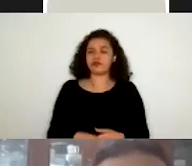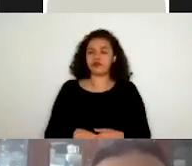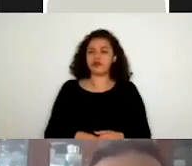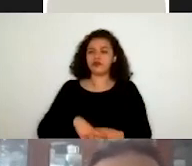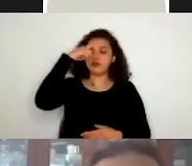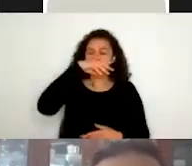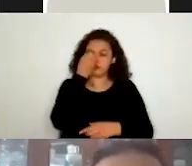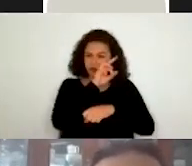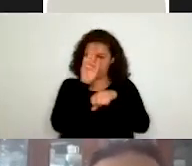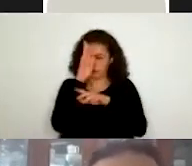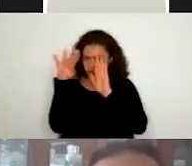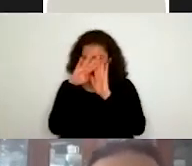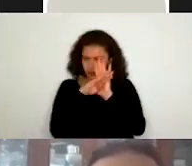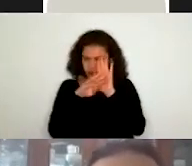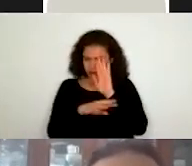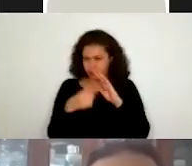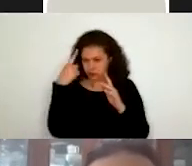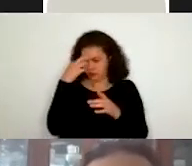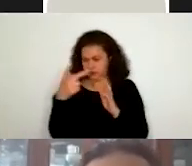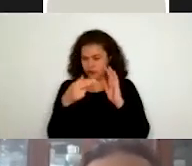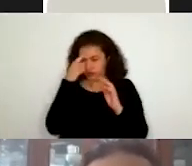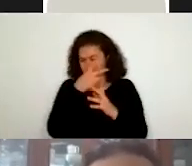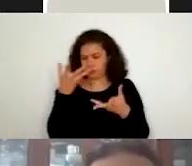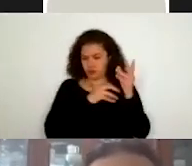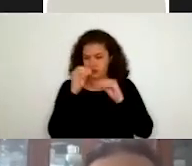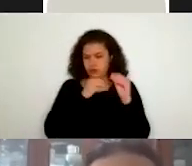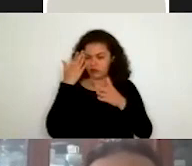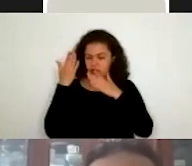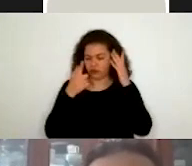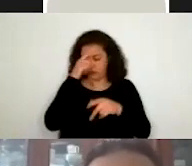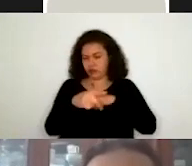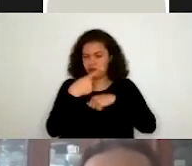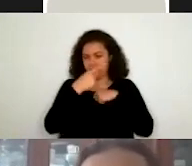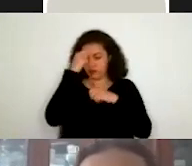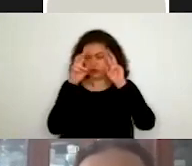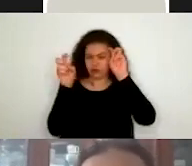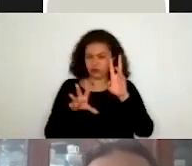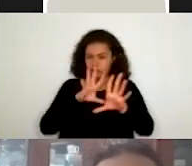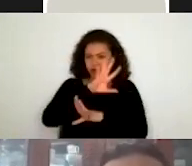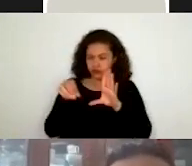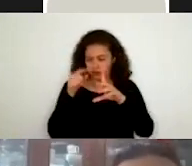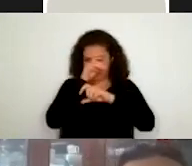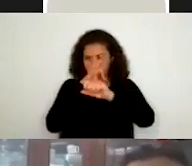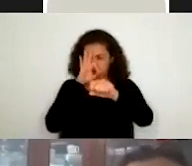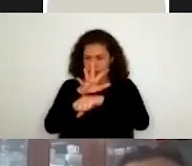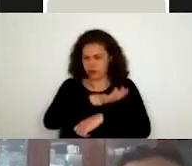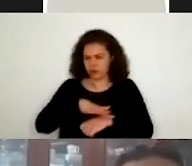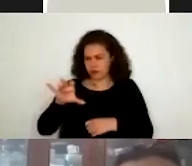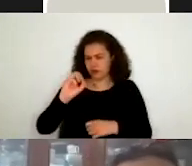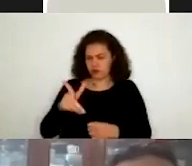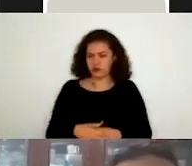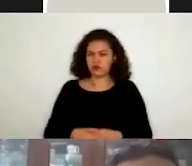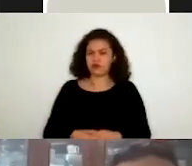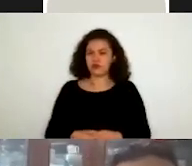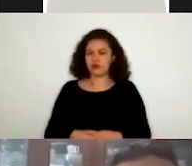que son los lineamientos para la elaboración de estudios de riesgo en materia de gestión integral de riesgos y protección civil.